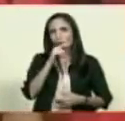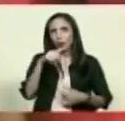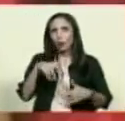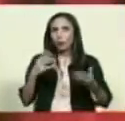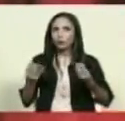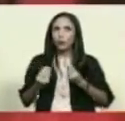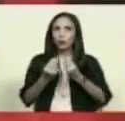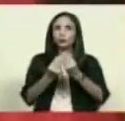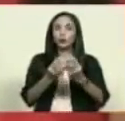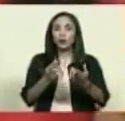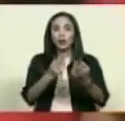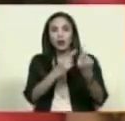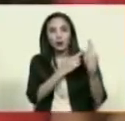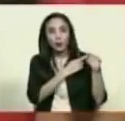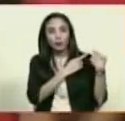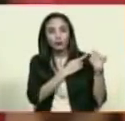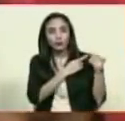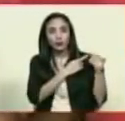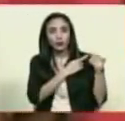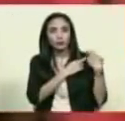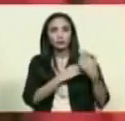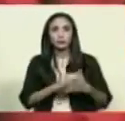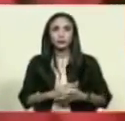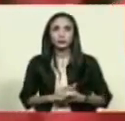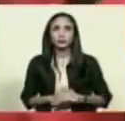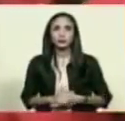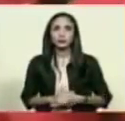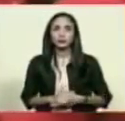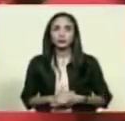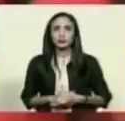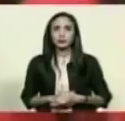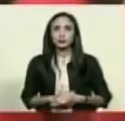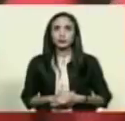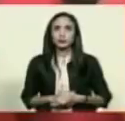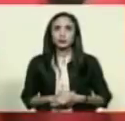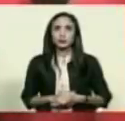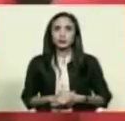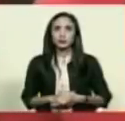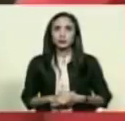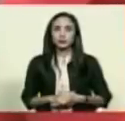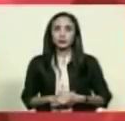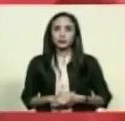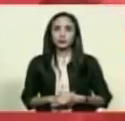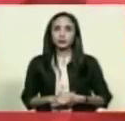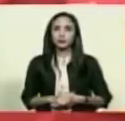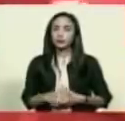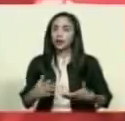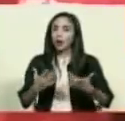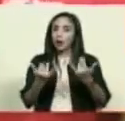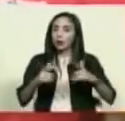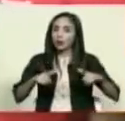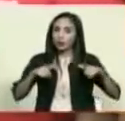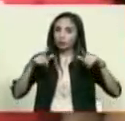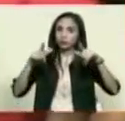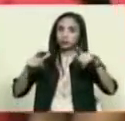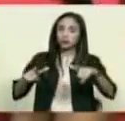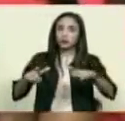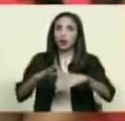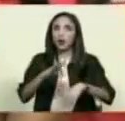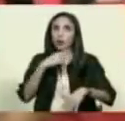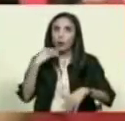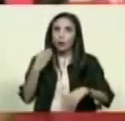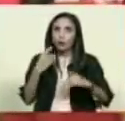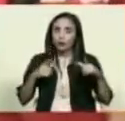está comprometido con este programa, presidente. Estamos entregando a nuestros emprendedores, a